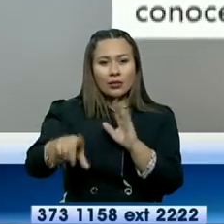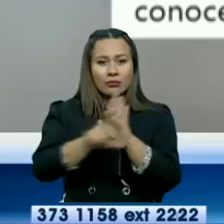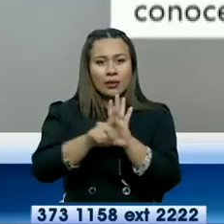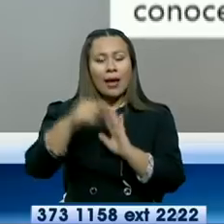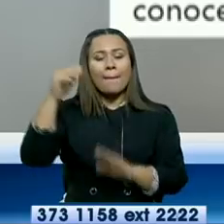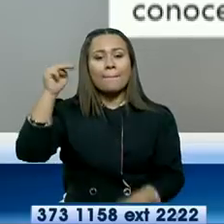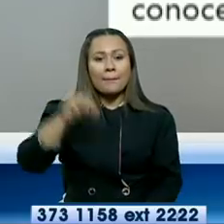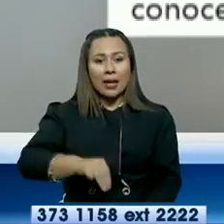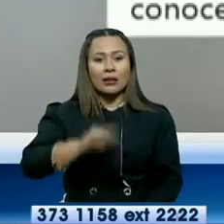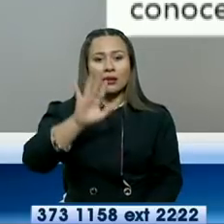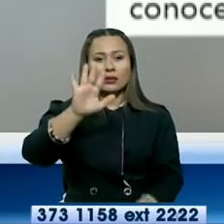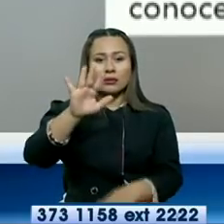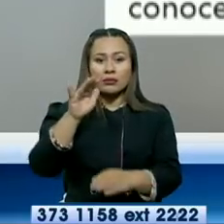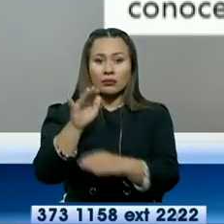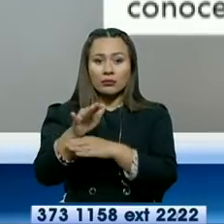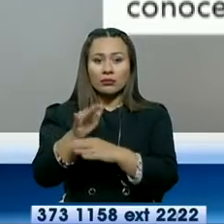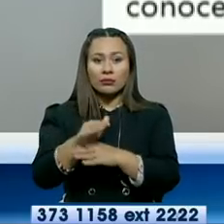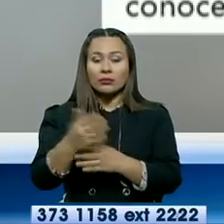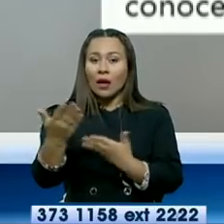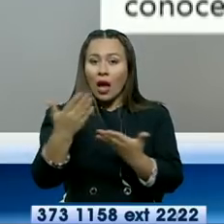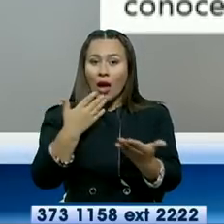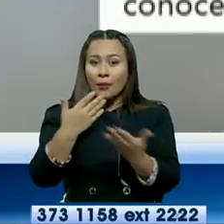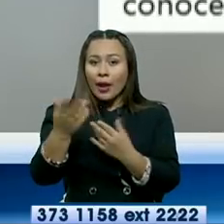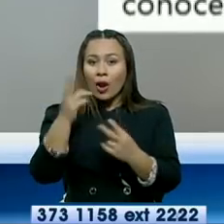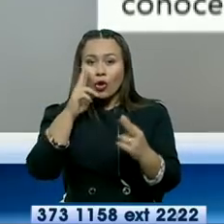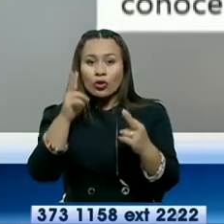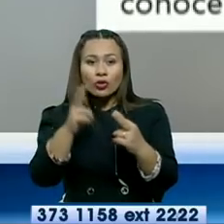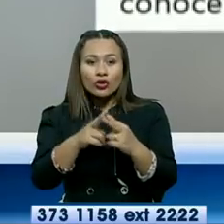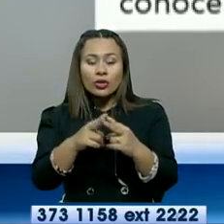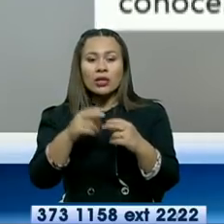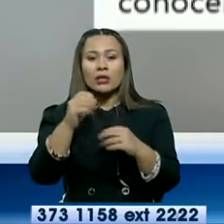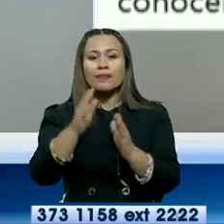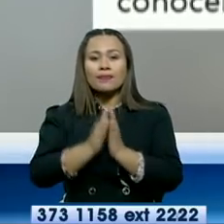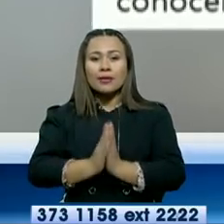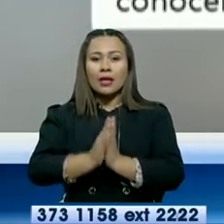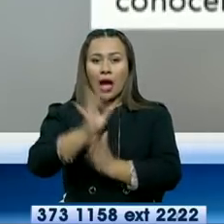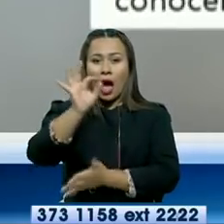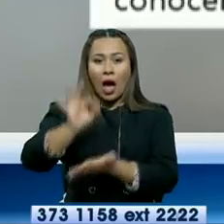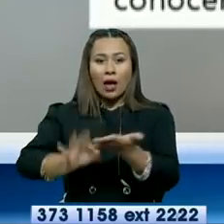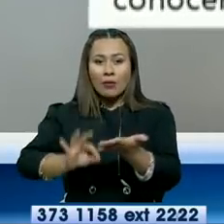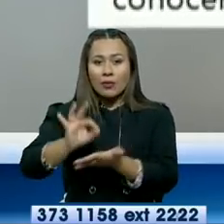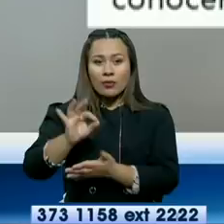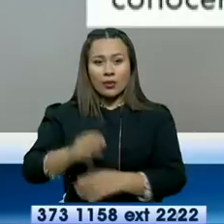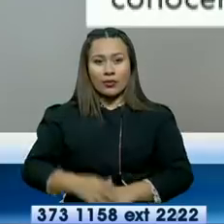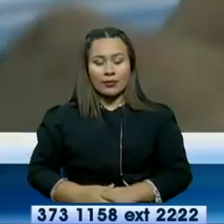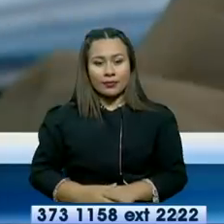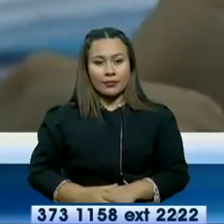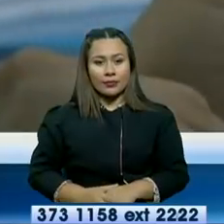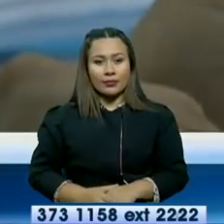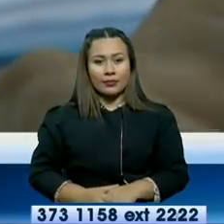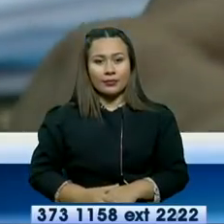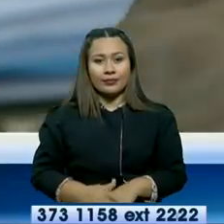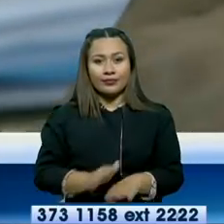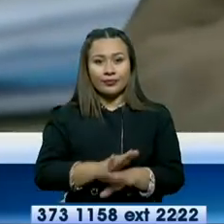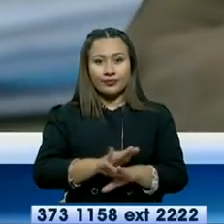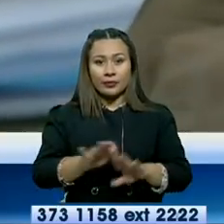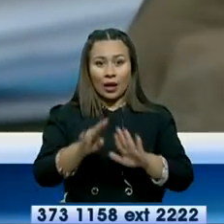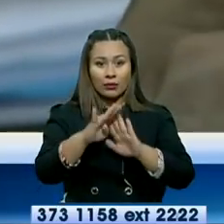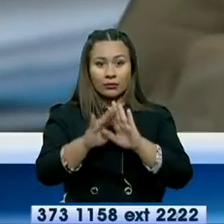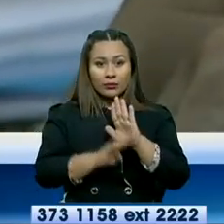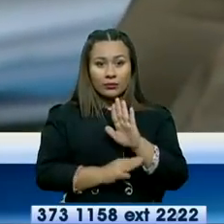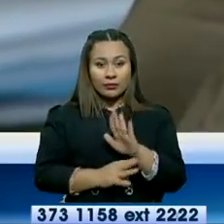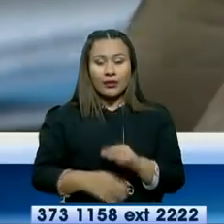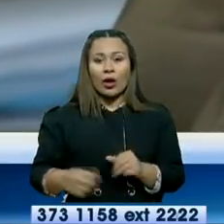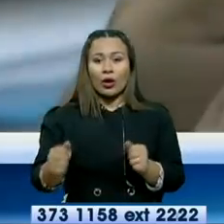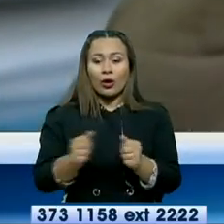a las 5 de la tarde abocar conocimiento y enviar el pedido aprobado a la Comisión de Fiscalización. Bajo estos parámetros y con